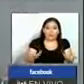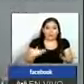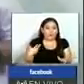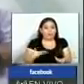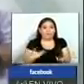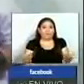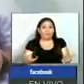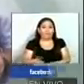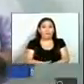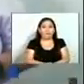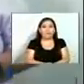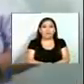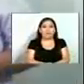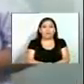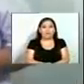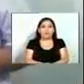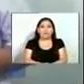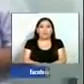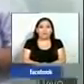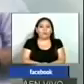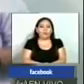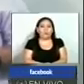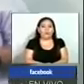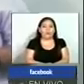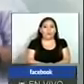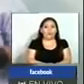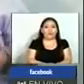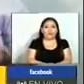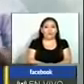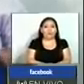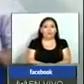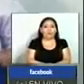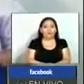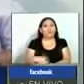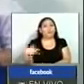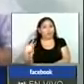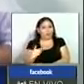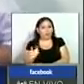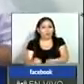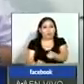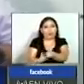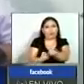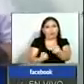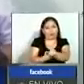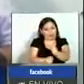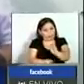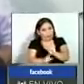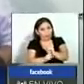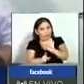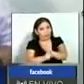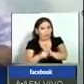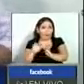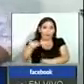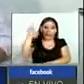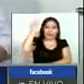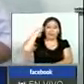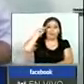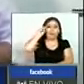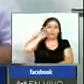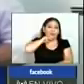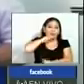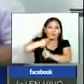avanzando Como gana Nosotros estamos De acuerdo En apoyar Y respaldar Esta solicitud Él envió El día sábado